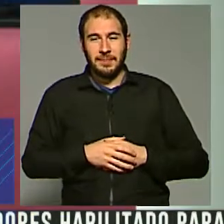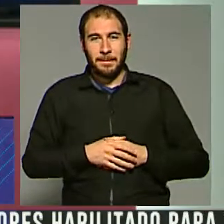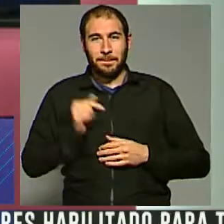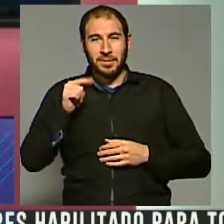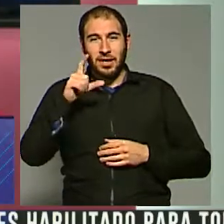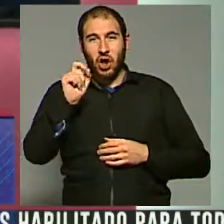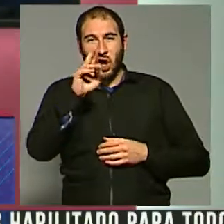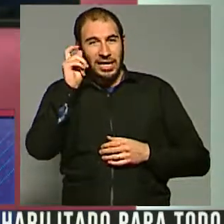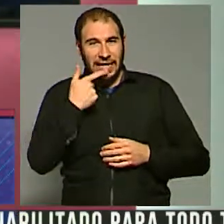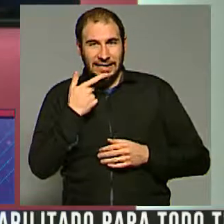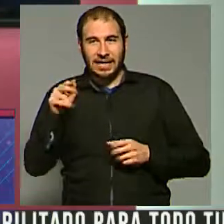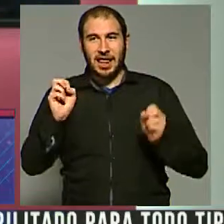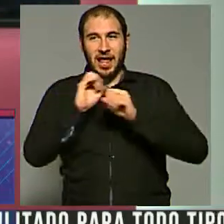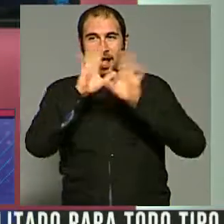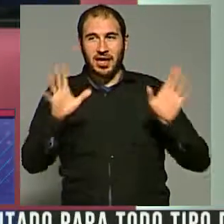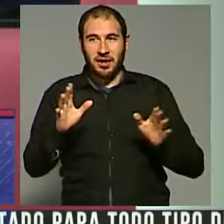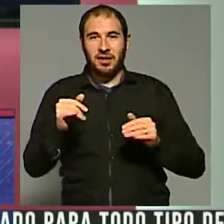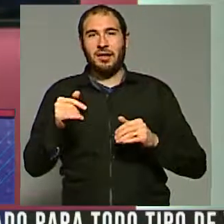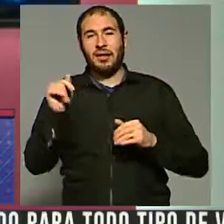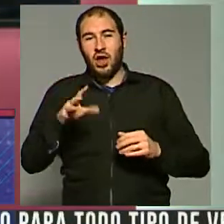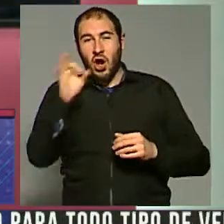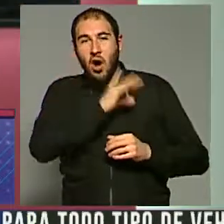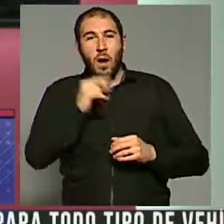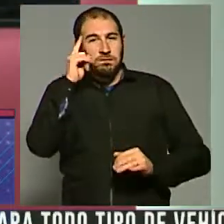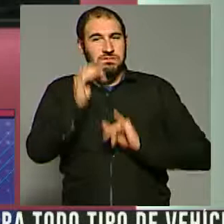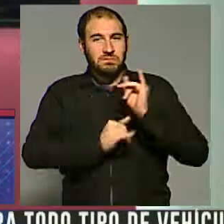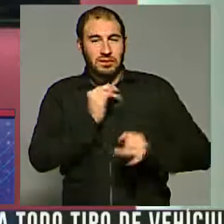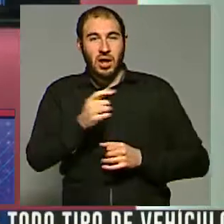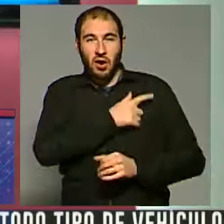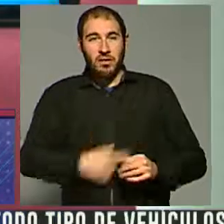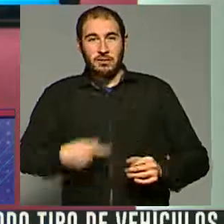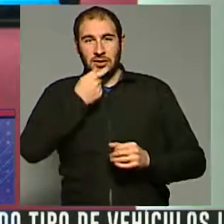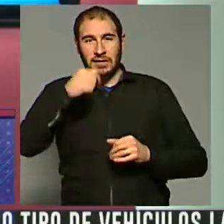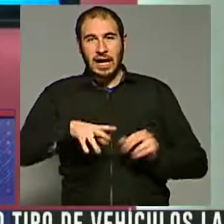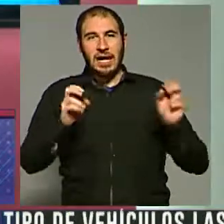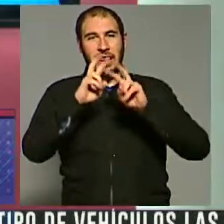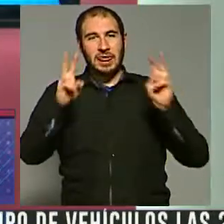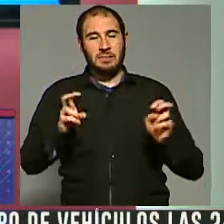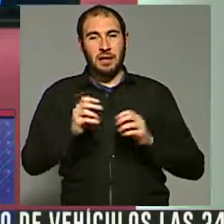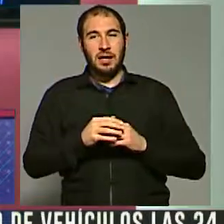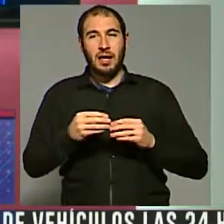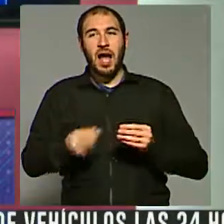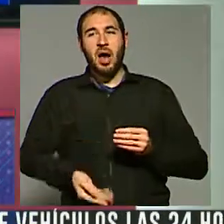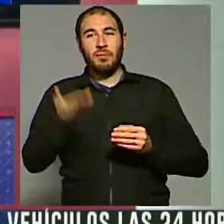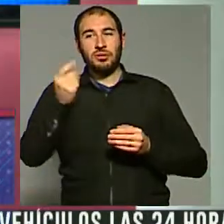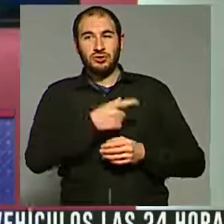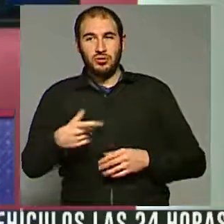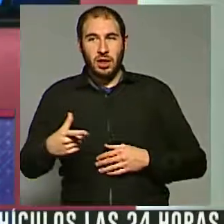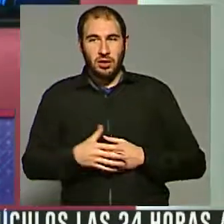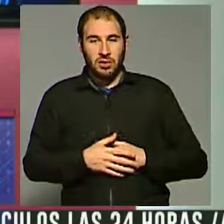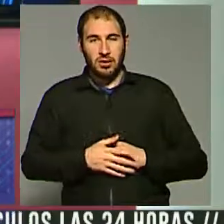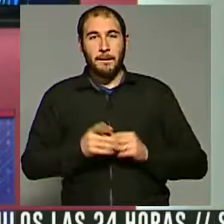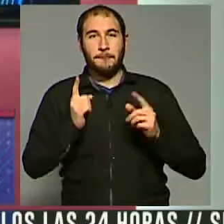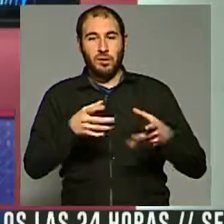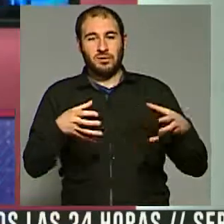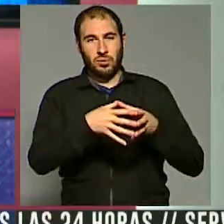a Jaime Correa aclarando, o por lo menos dando la mirada y el punto de vista por parte del gobierno provincial con respecto a esta recomposición salarial con